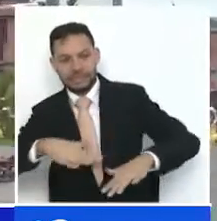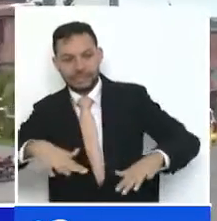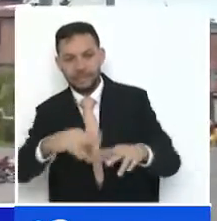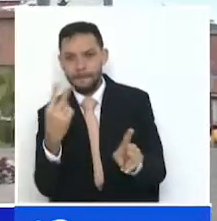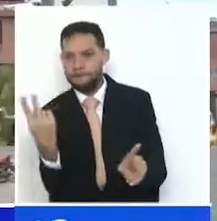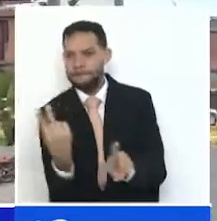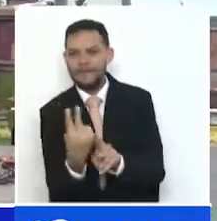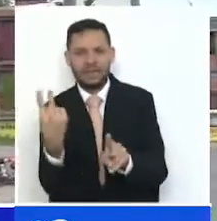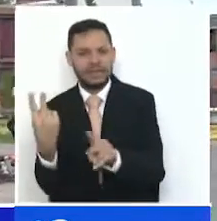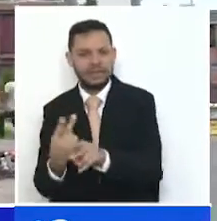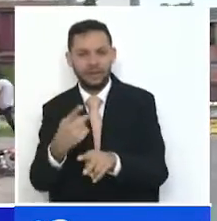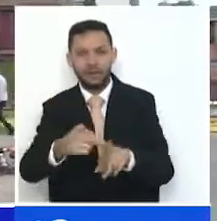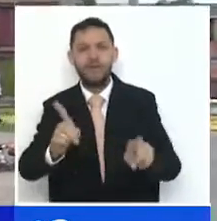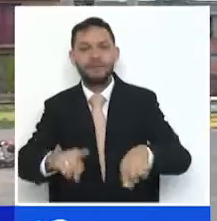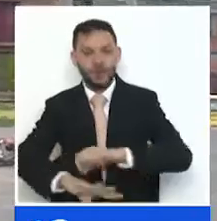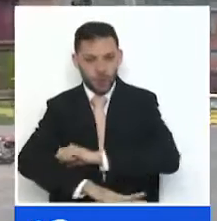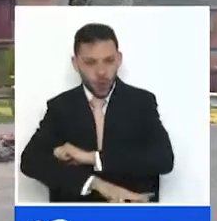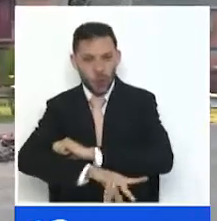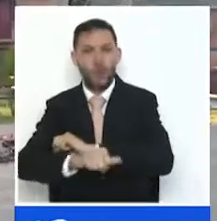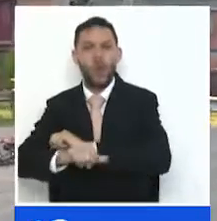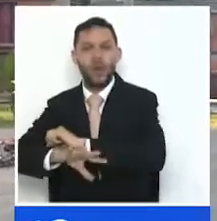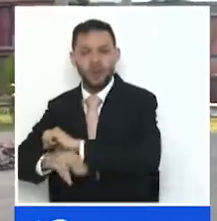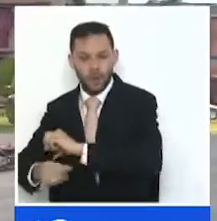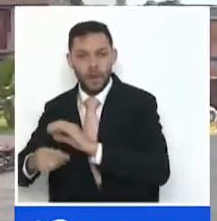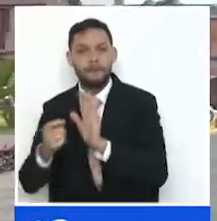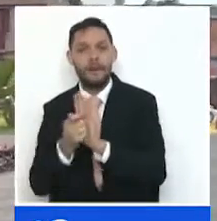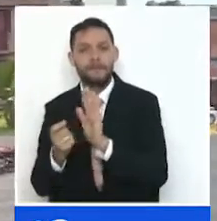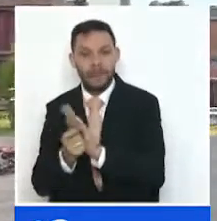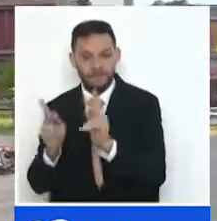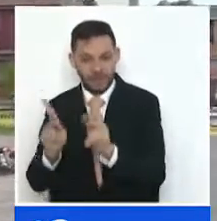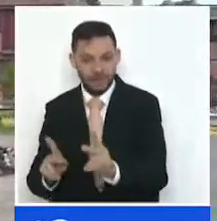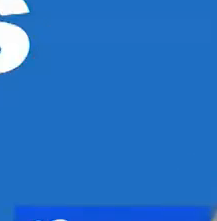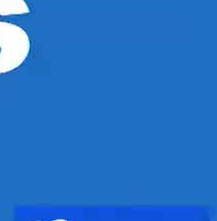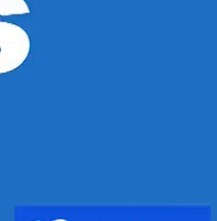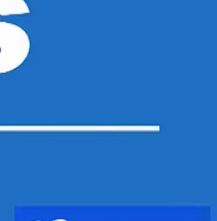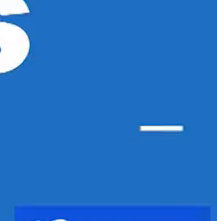y que los amigos de lo ajeno aprovechan para robar a peatones en la zona.